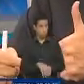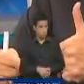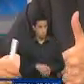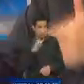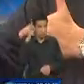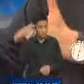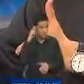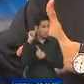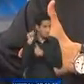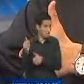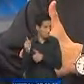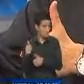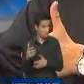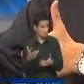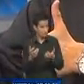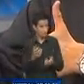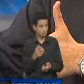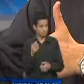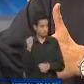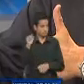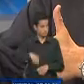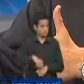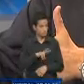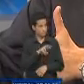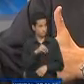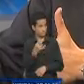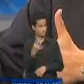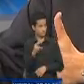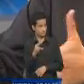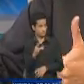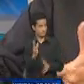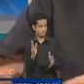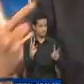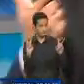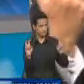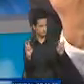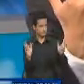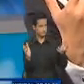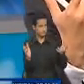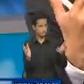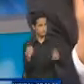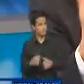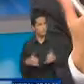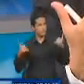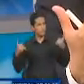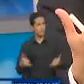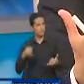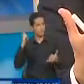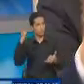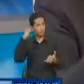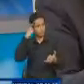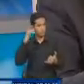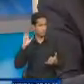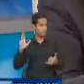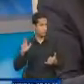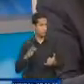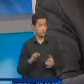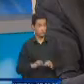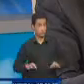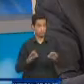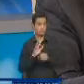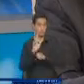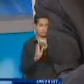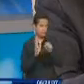al gobierno de cara a las elecciones del 2017. El tema es, el capital político que ha tenido el gobierno durante este año, y fundamentalmente